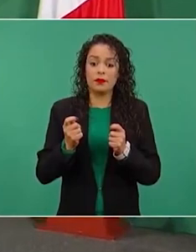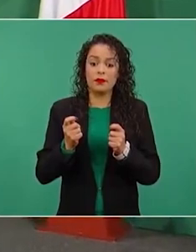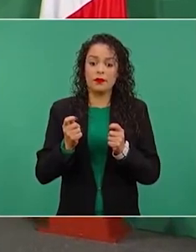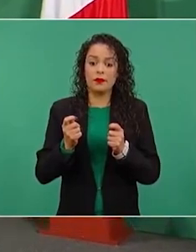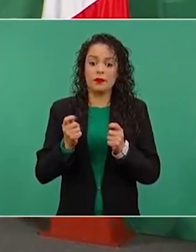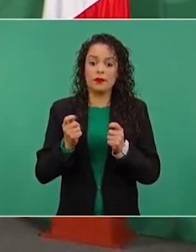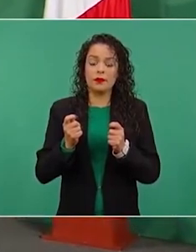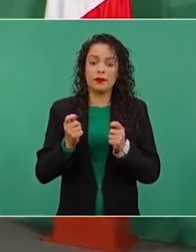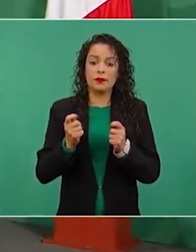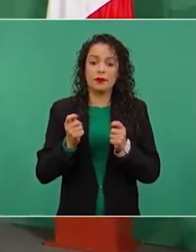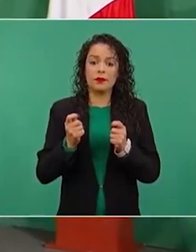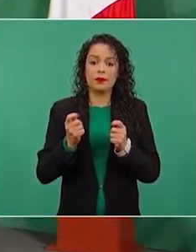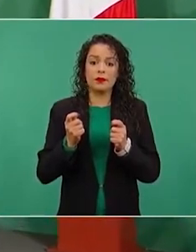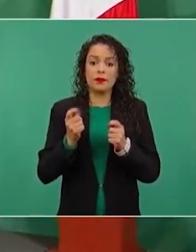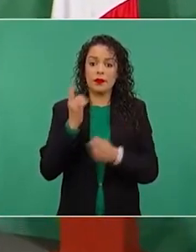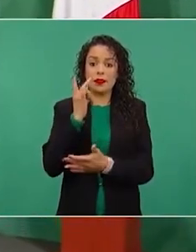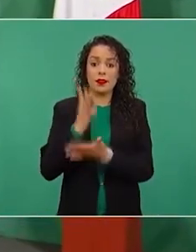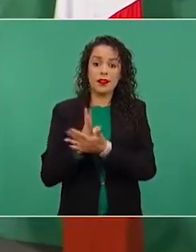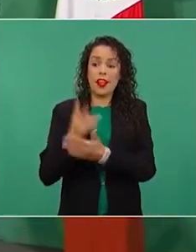produciendo 2